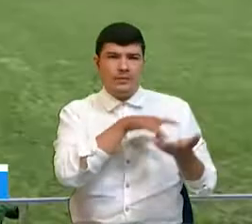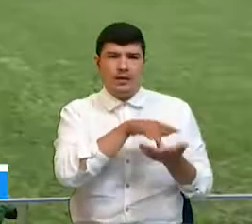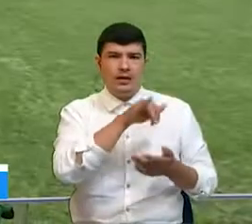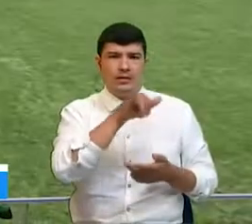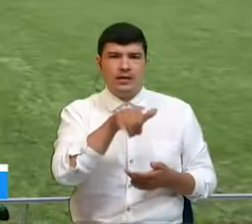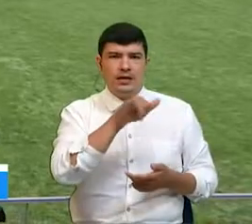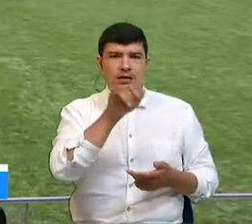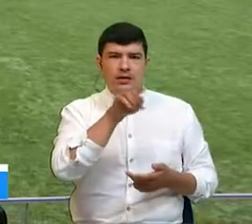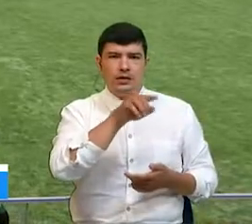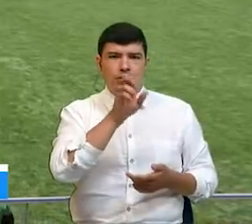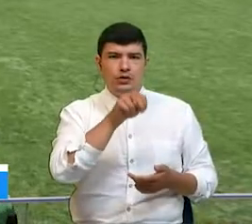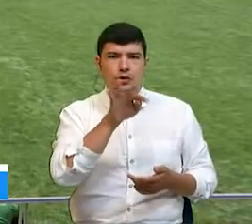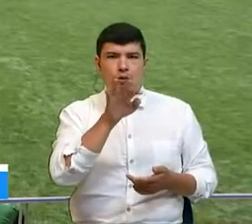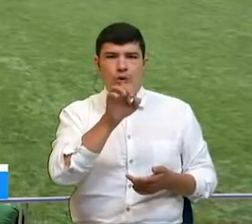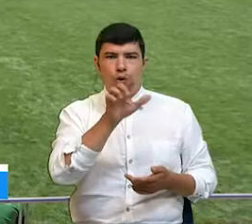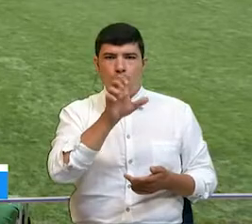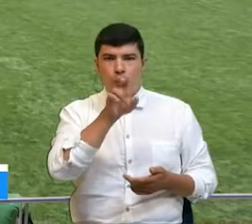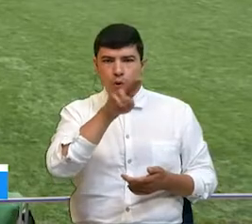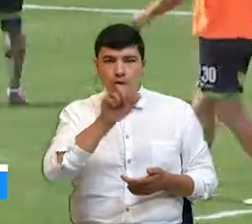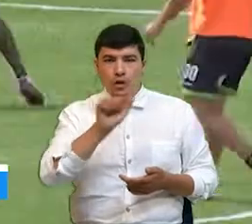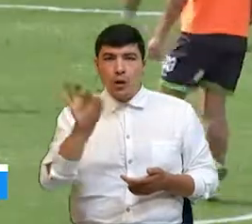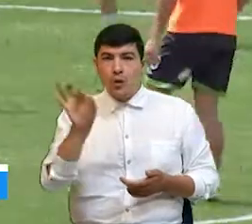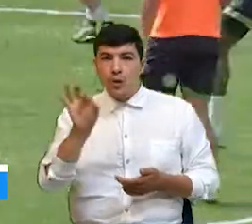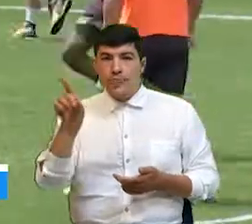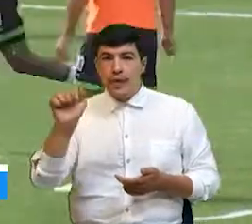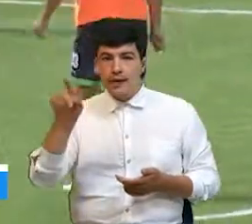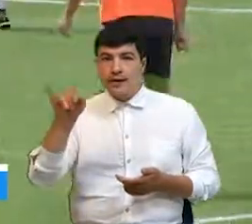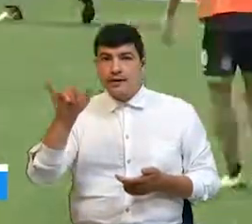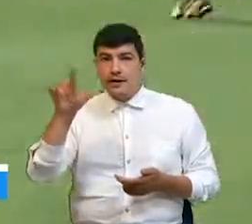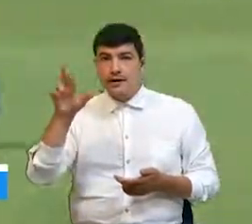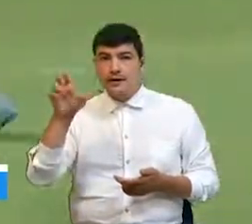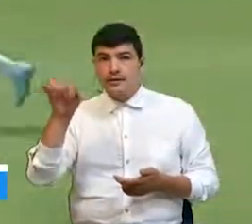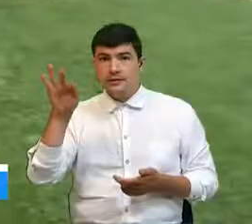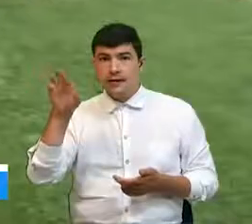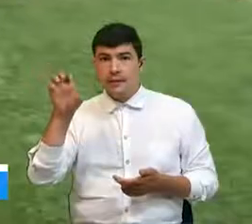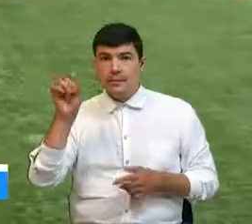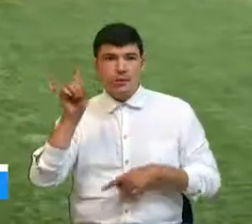Jason Tolosa, lesionado, y Daniel Restrepo, quien no pudo ser inscrito por falta de algunos documentos.